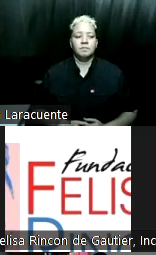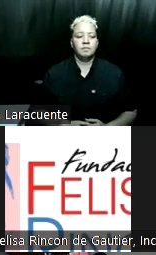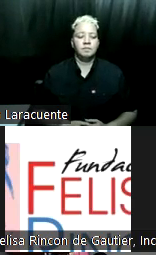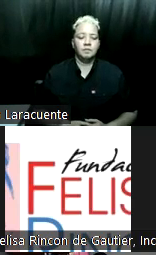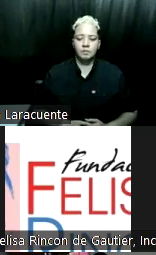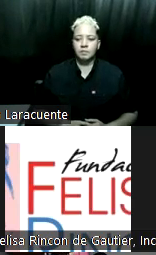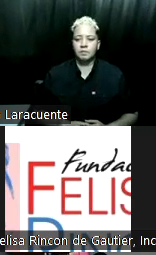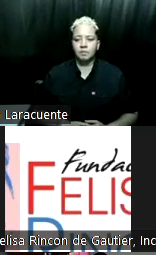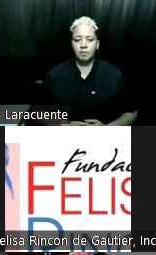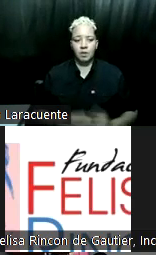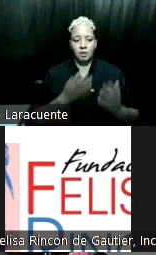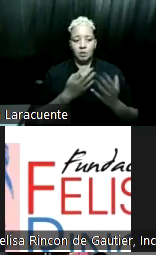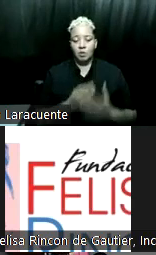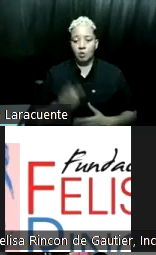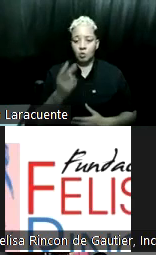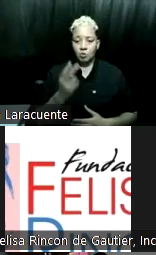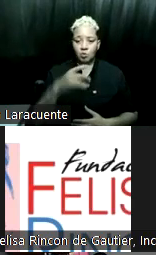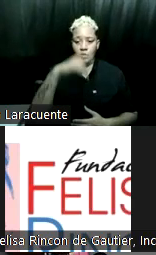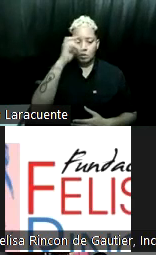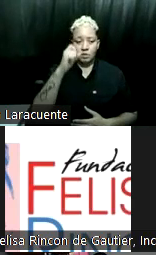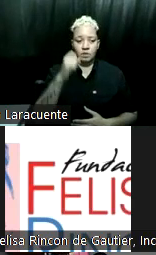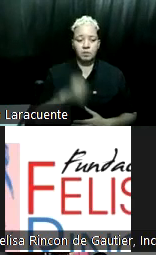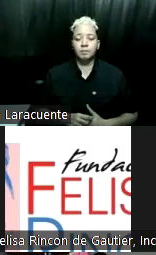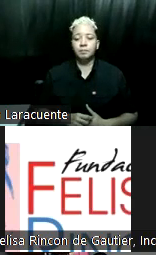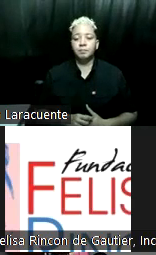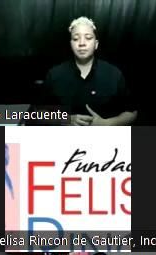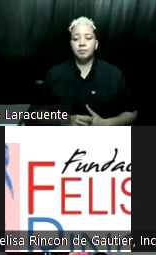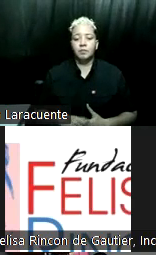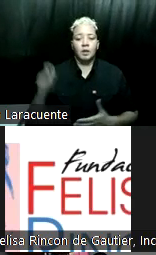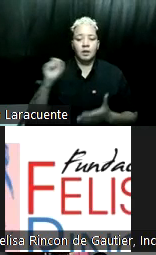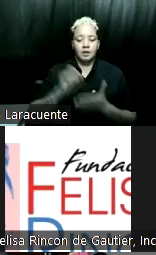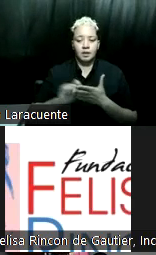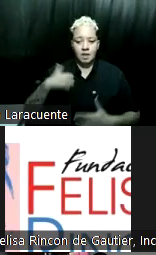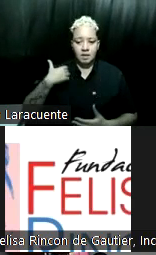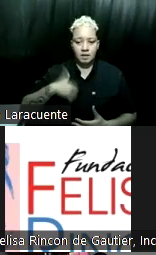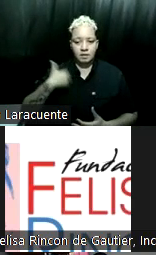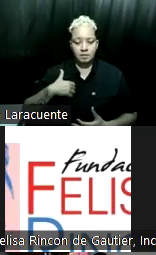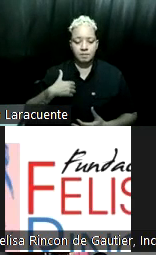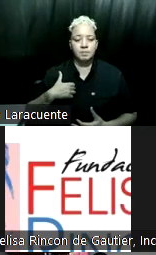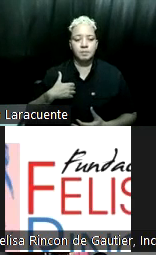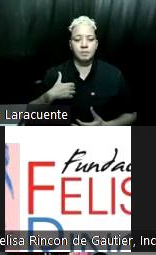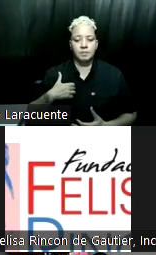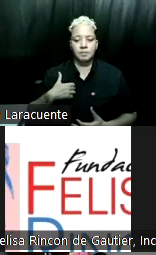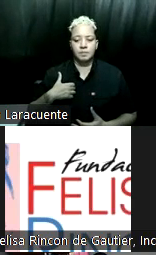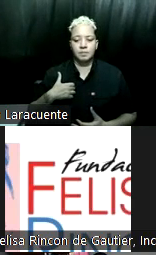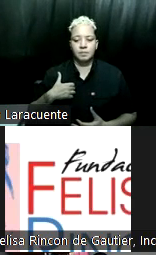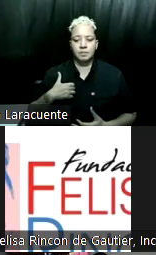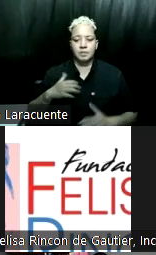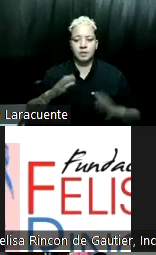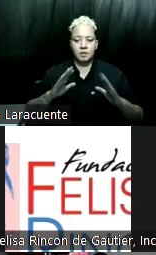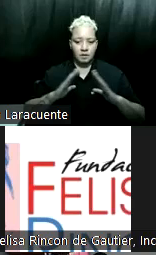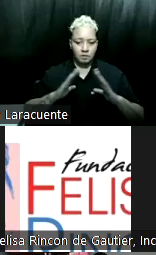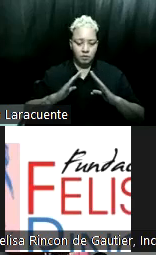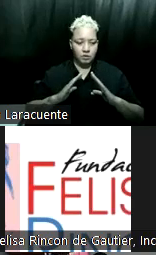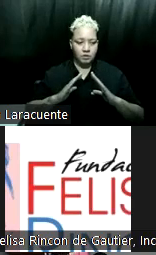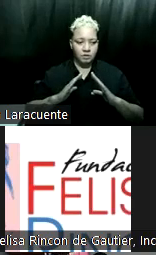En noticia del 2 de julio se informa que la Secretaría de Argentina, de Deportes de Argentina,